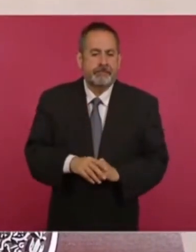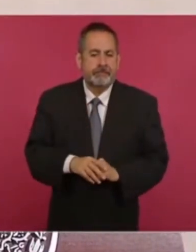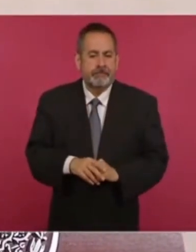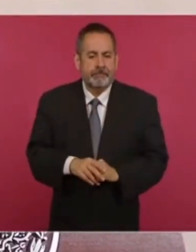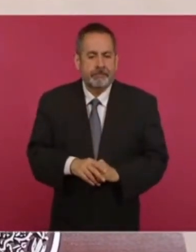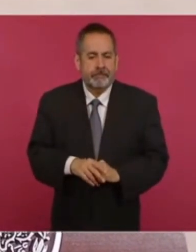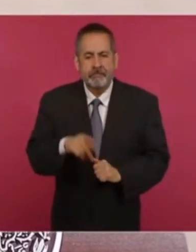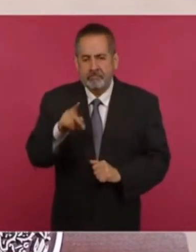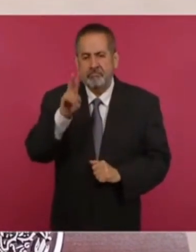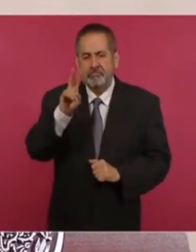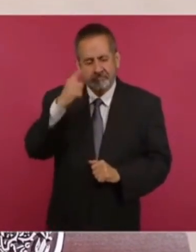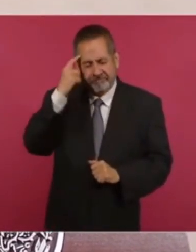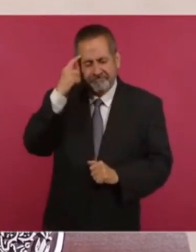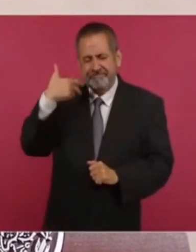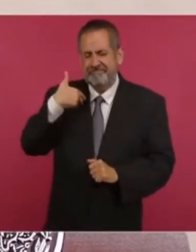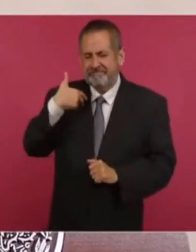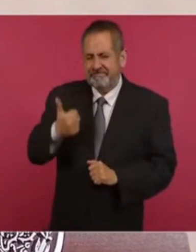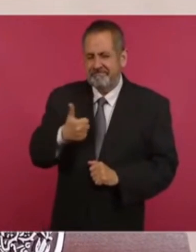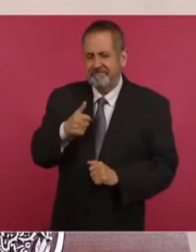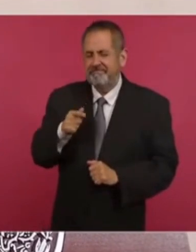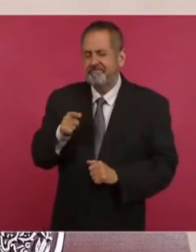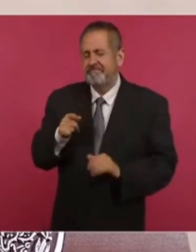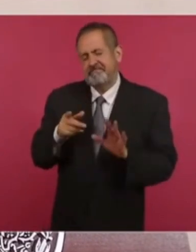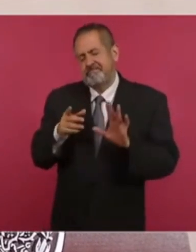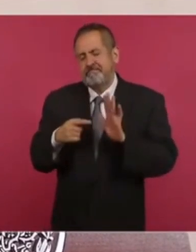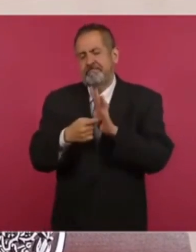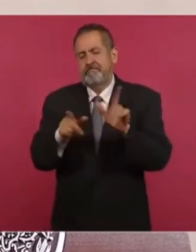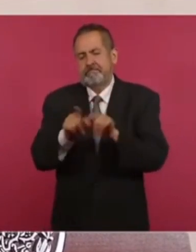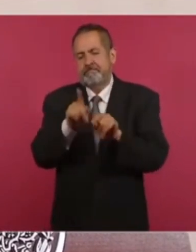exponer, pero sí tengo una explicación.